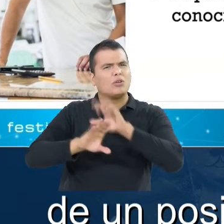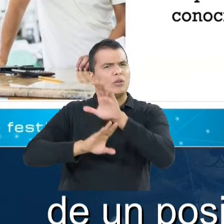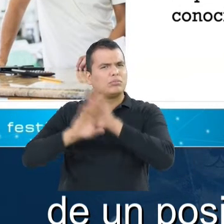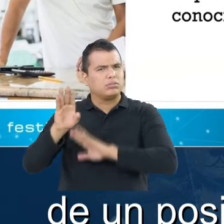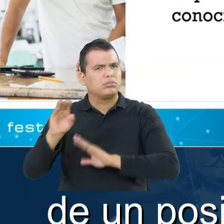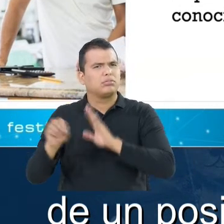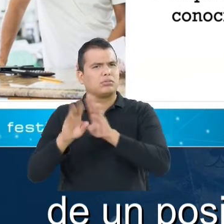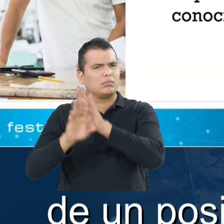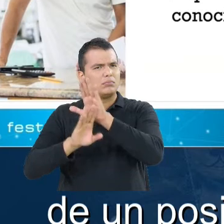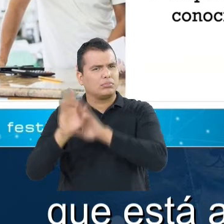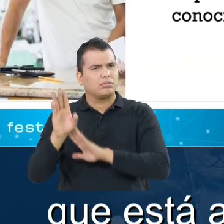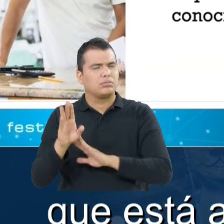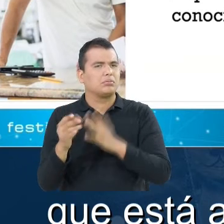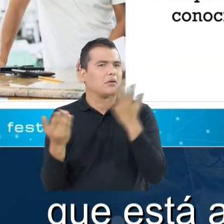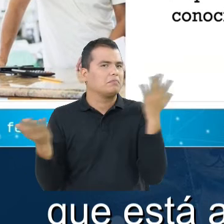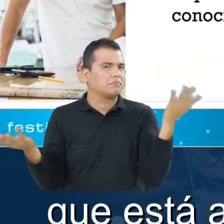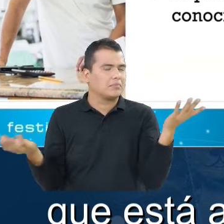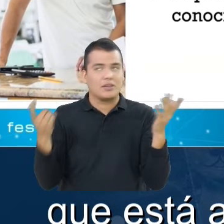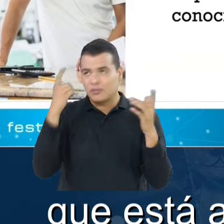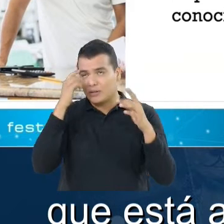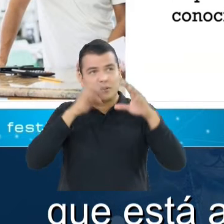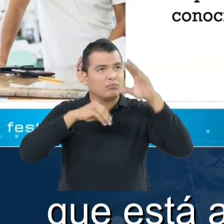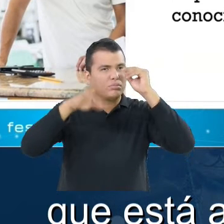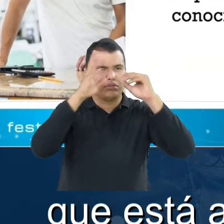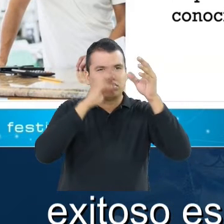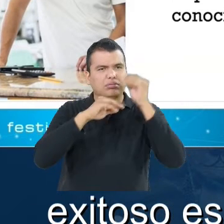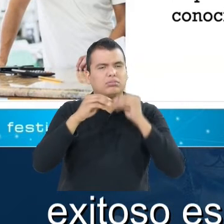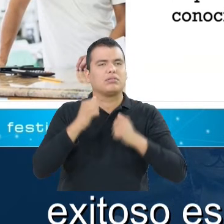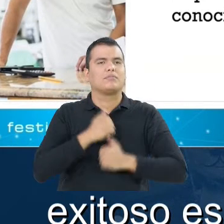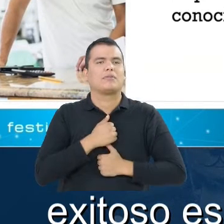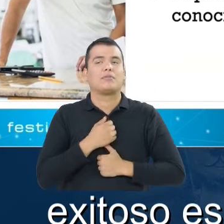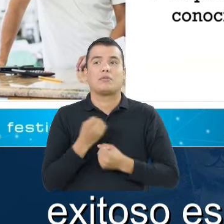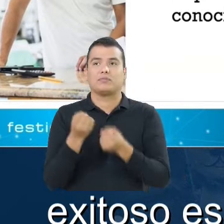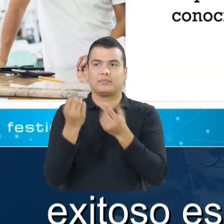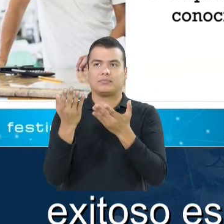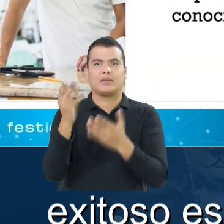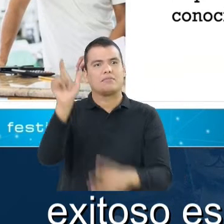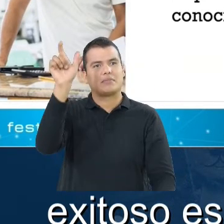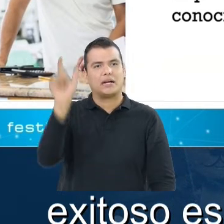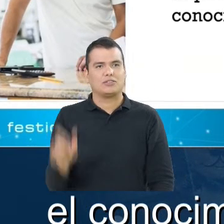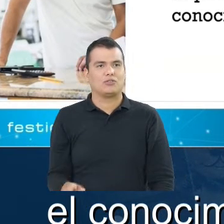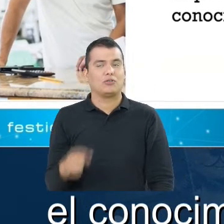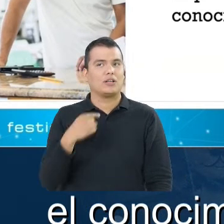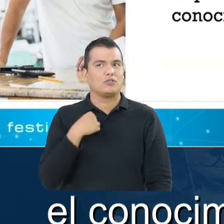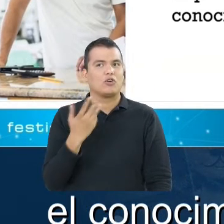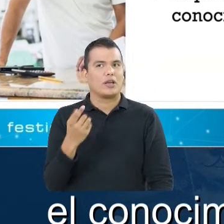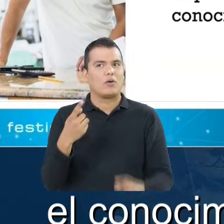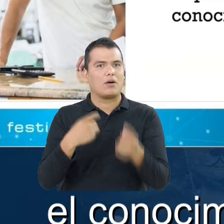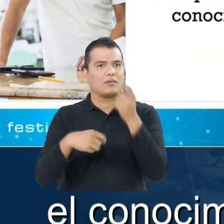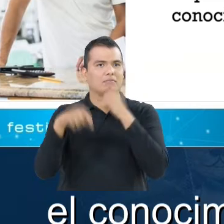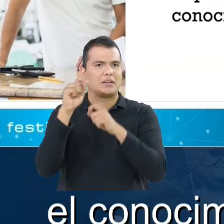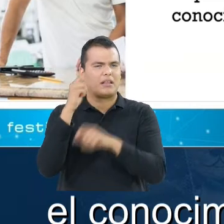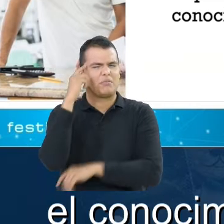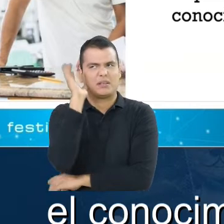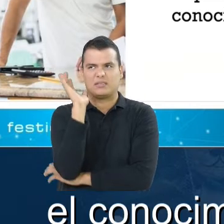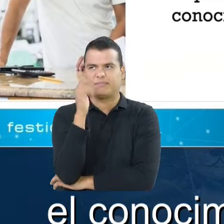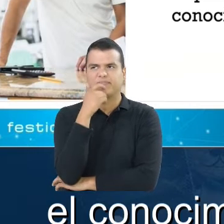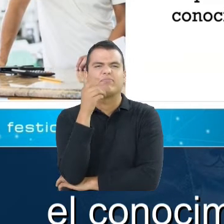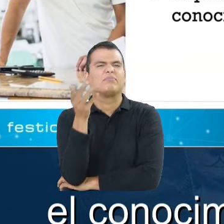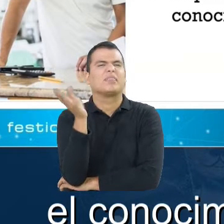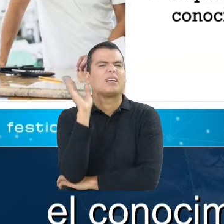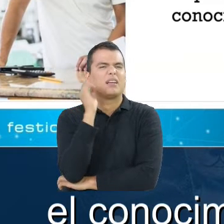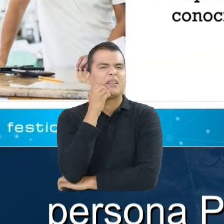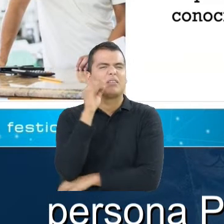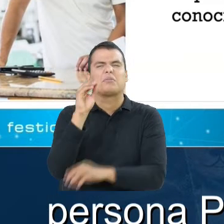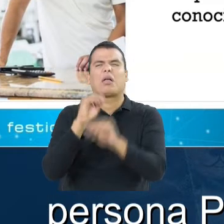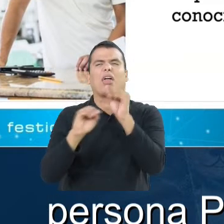ambicioso, que es inquieto con el conocimiento y construyo mi buyer persona. Porque esto es importante y de pronto a alguno les va a parecer carreta y les va a dar mamera hacer